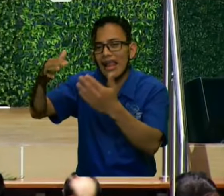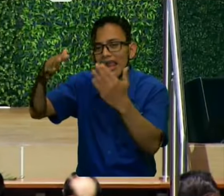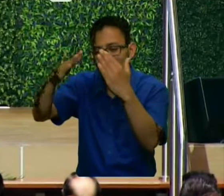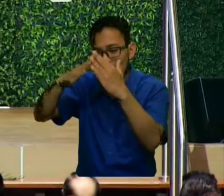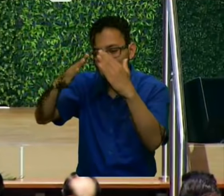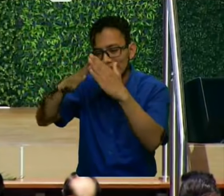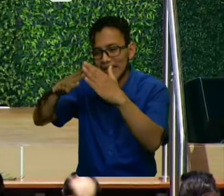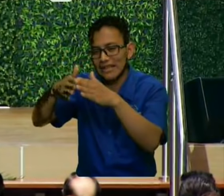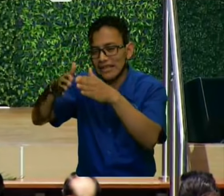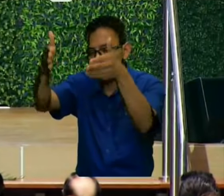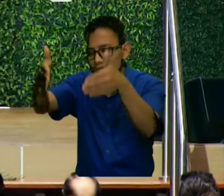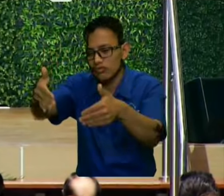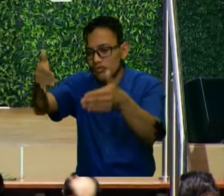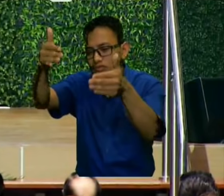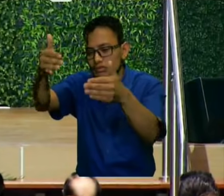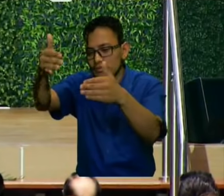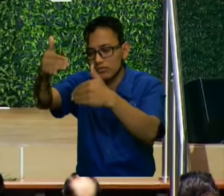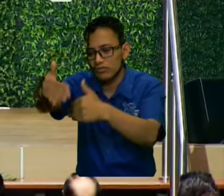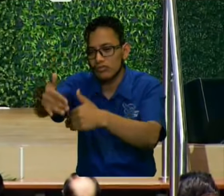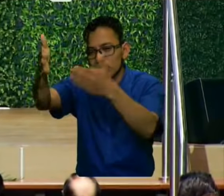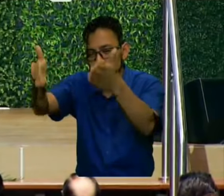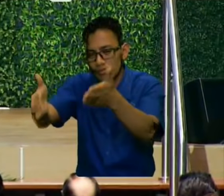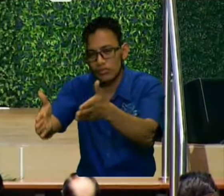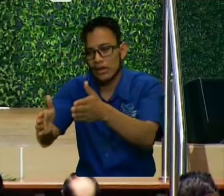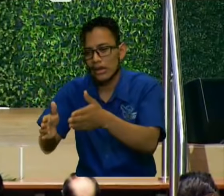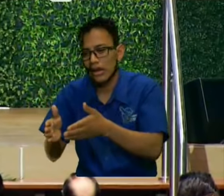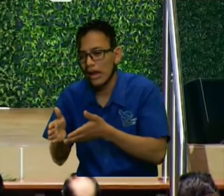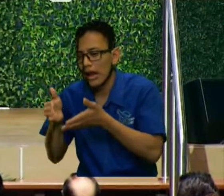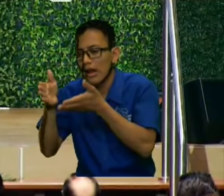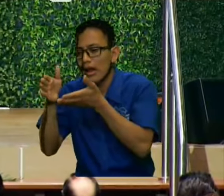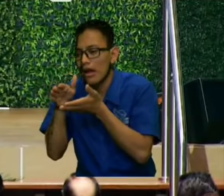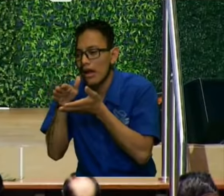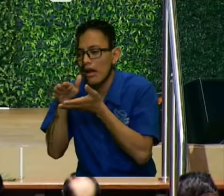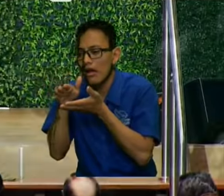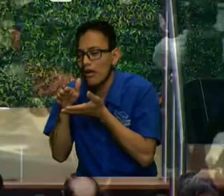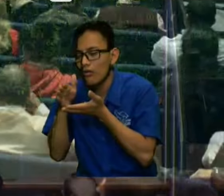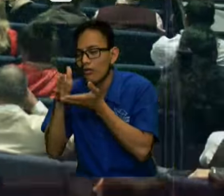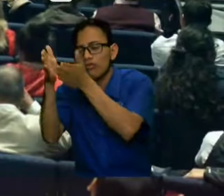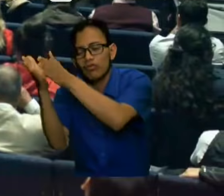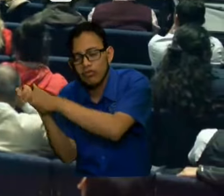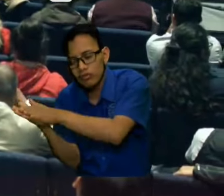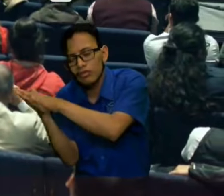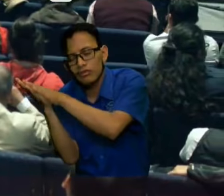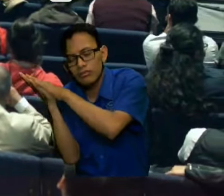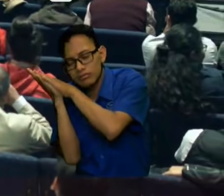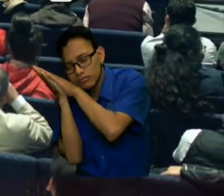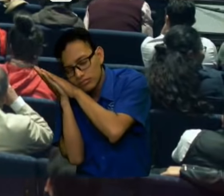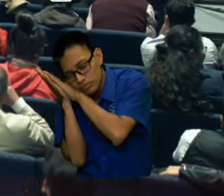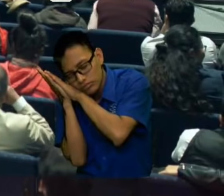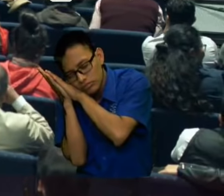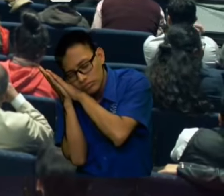se desplaya y agarra la forma de la cama.